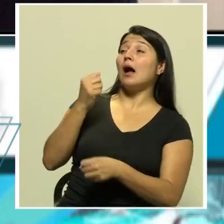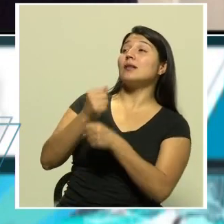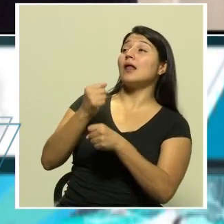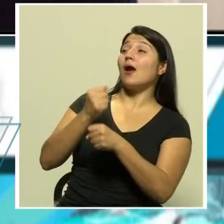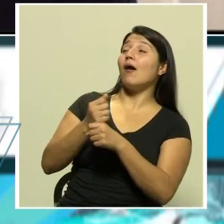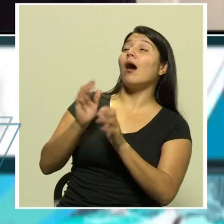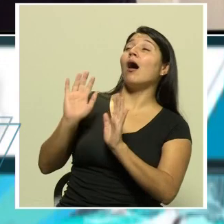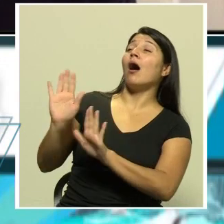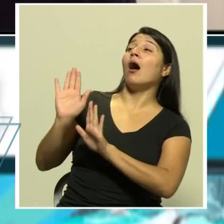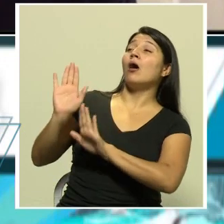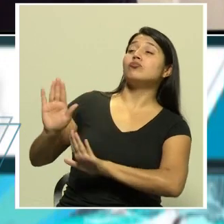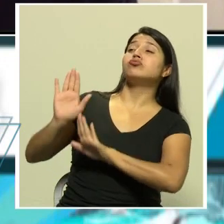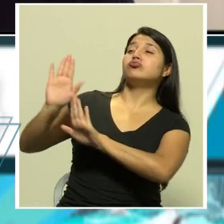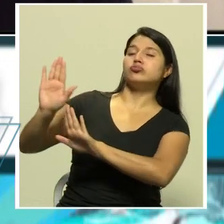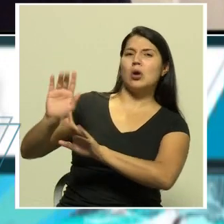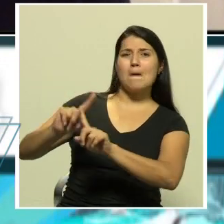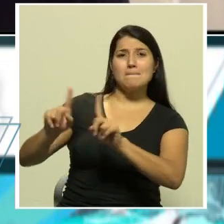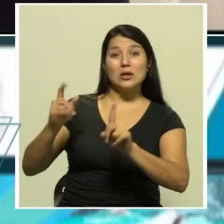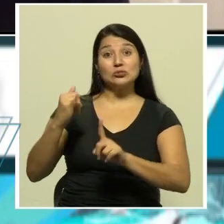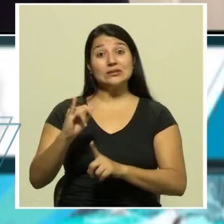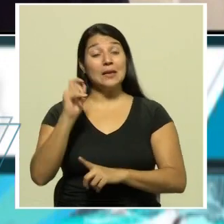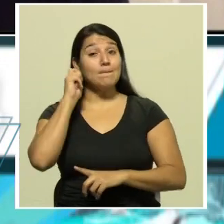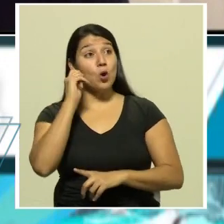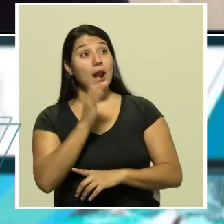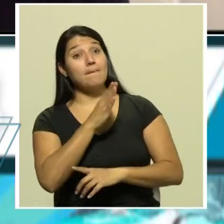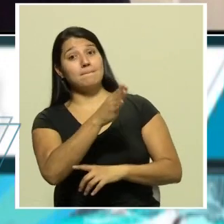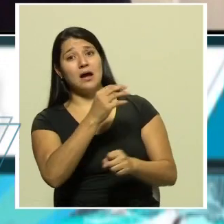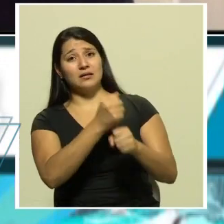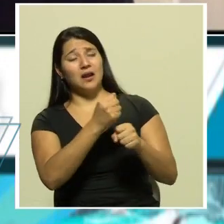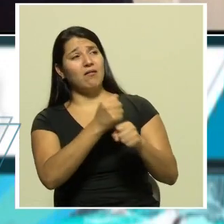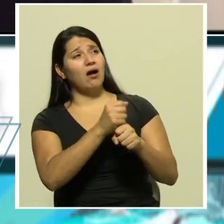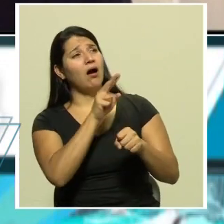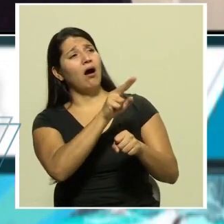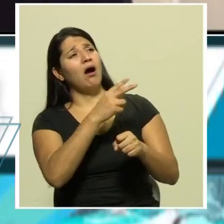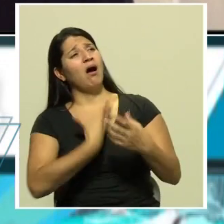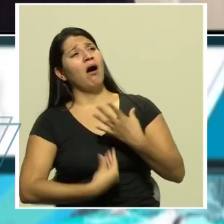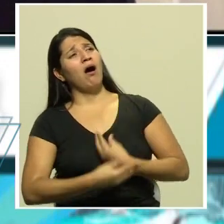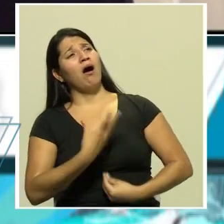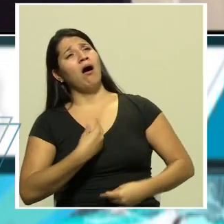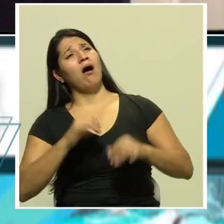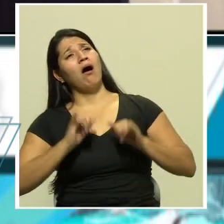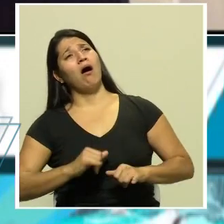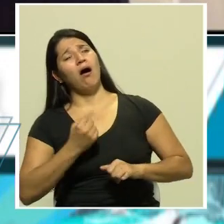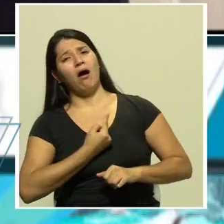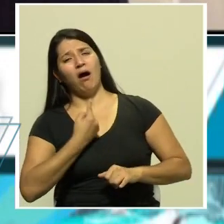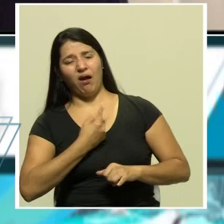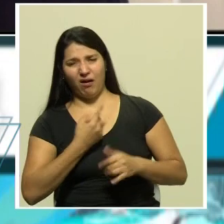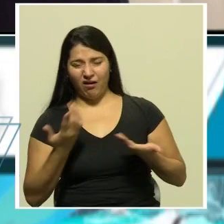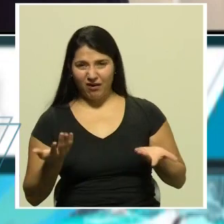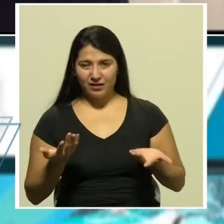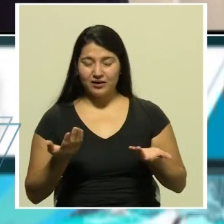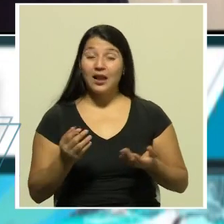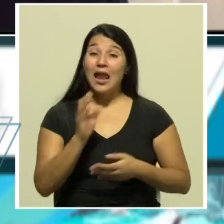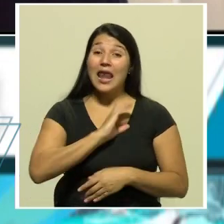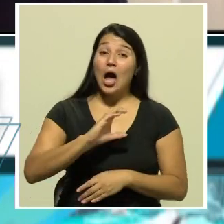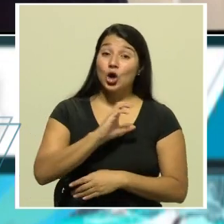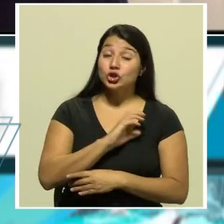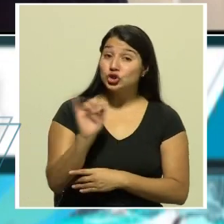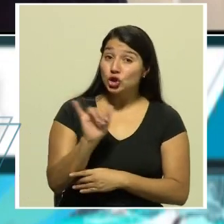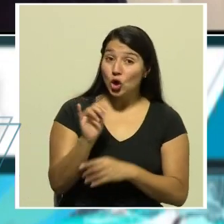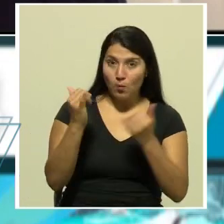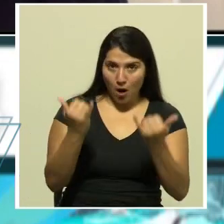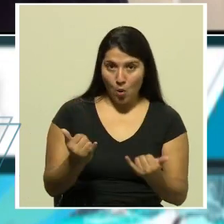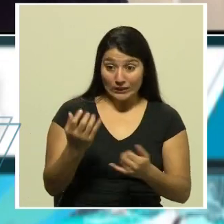por las mujeres, entonces los hijos sufren mucho de que las mujeres trabajen. Bueno, una condición como la que tenemos ahora, si tenemos